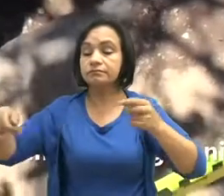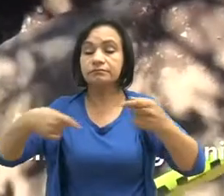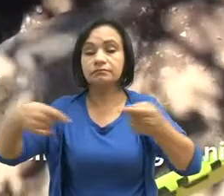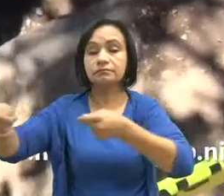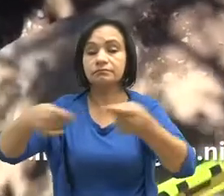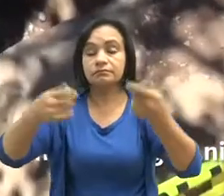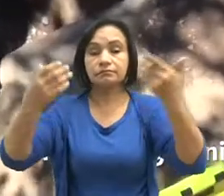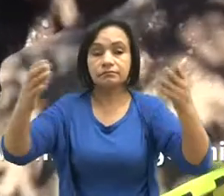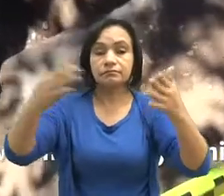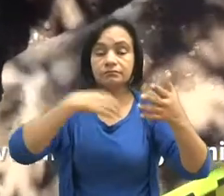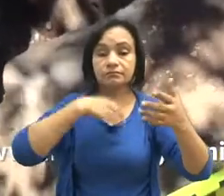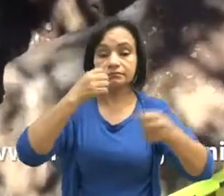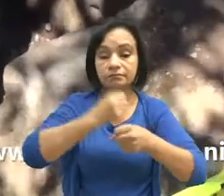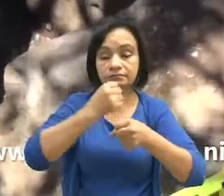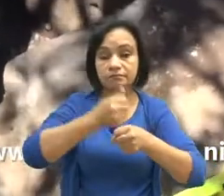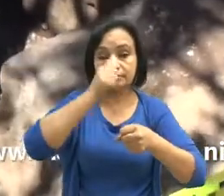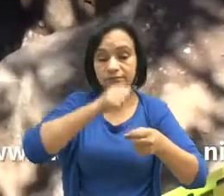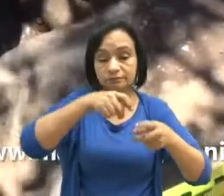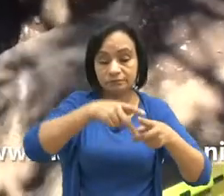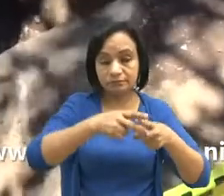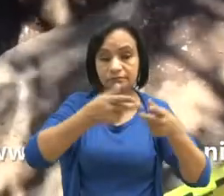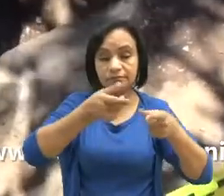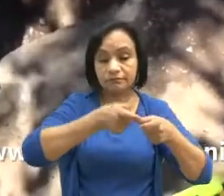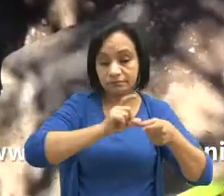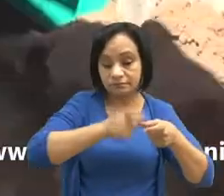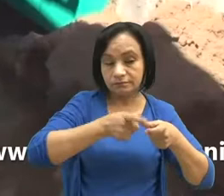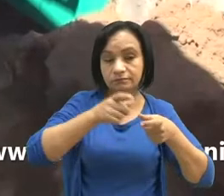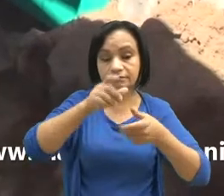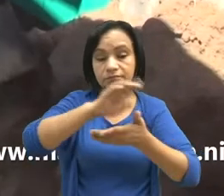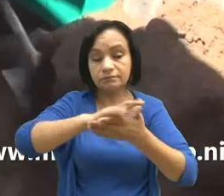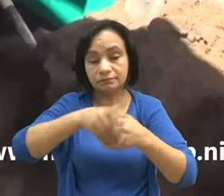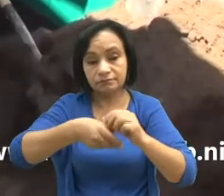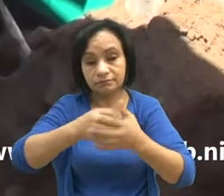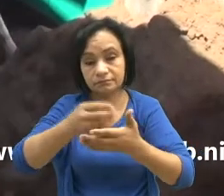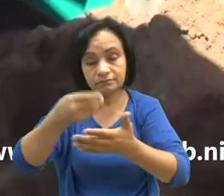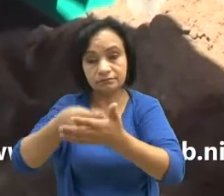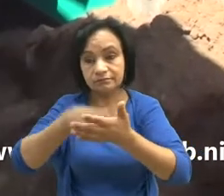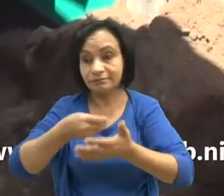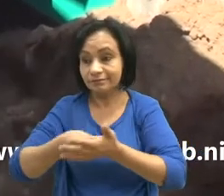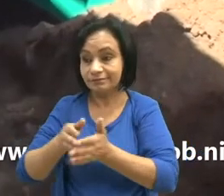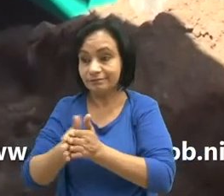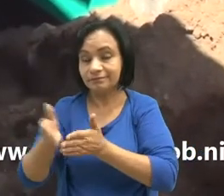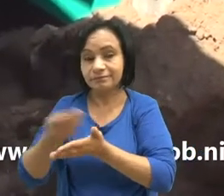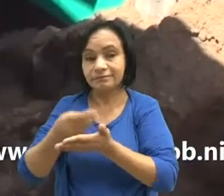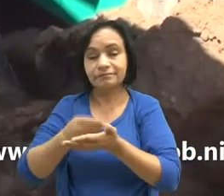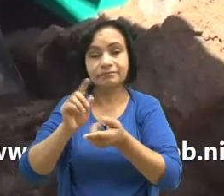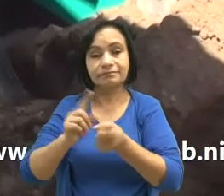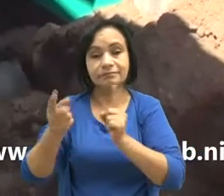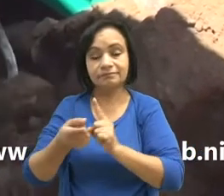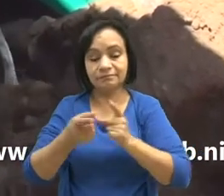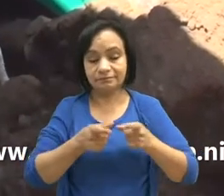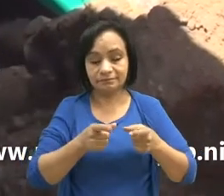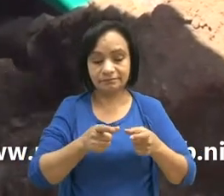algunas facilidades para que las familias adquieran su inodoro, adquieran su lavamanos, y de esa manera ellos entonces dan el salto, ¿no?, de tener la